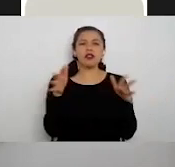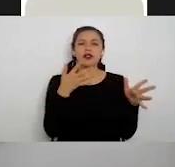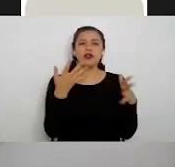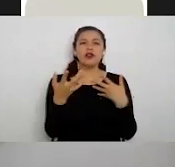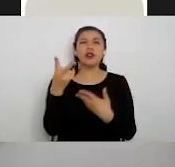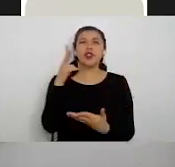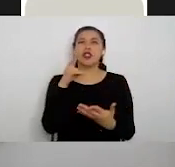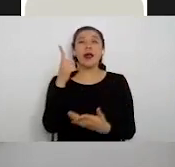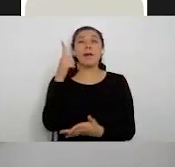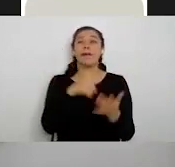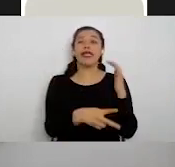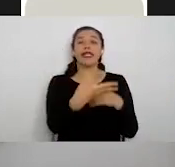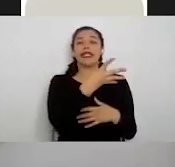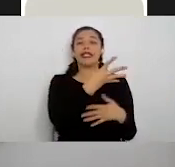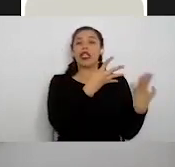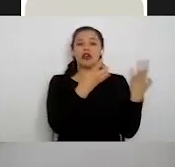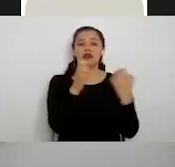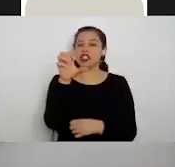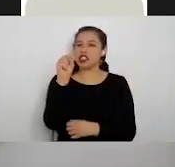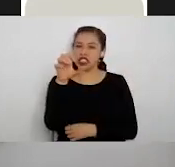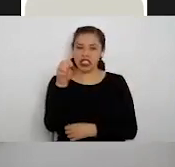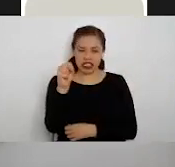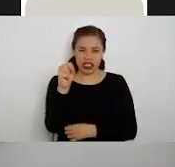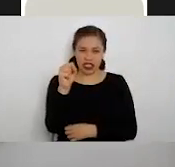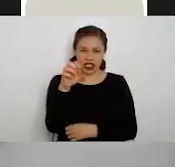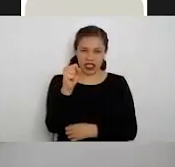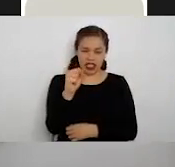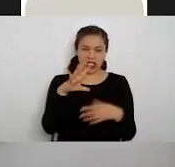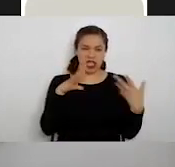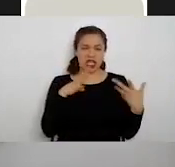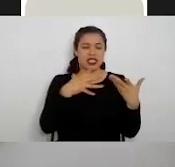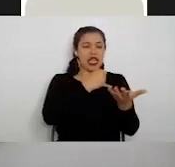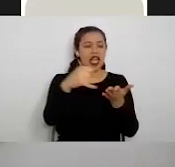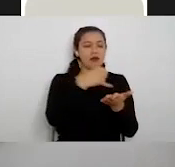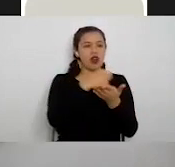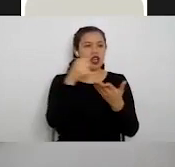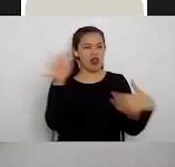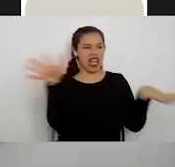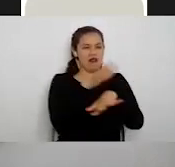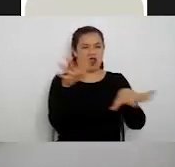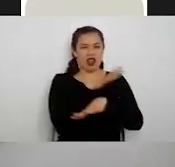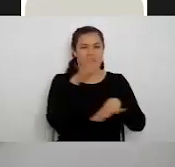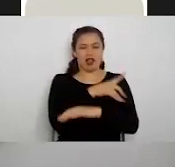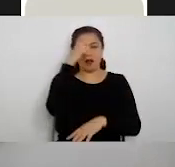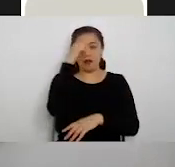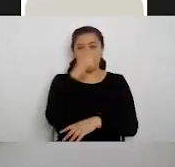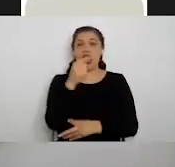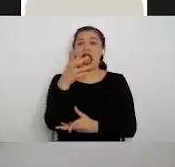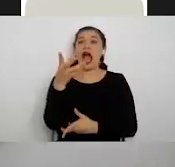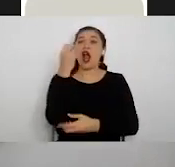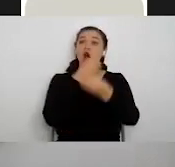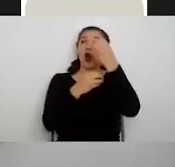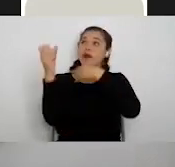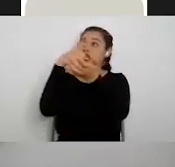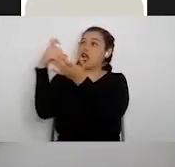60, hizo toda una revolución agrícola para no importar alimentos y